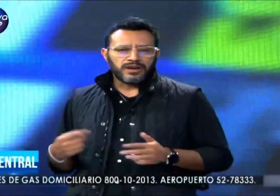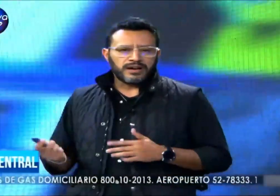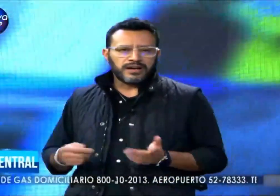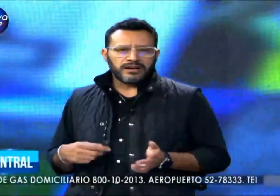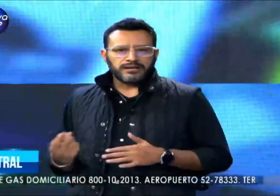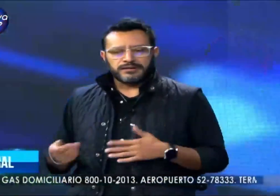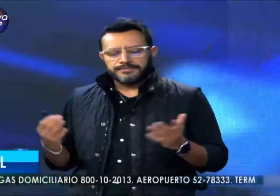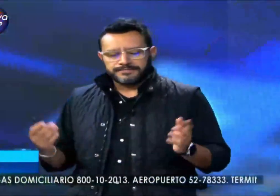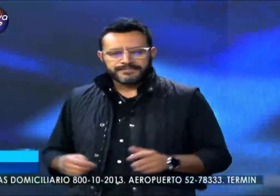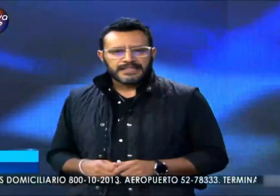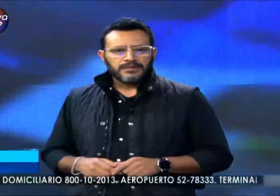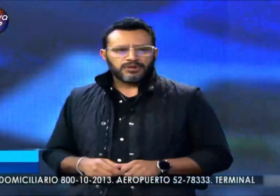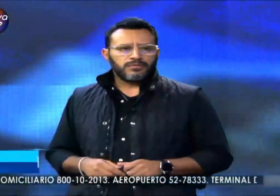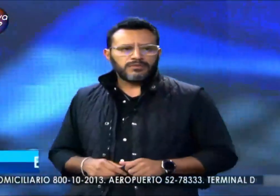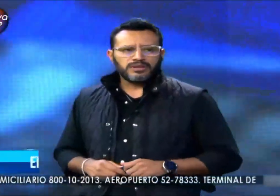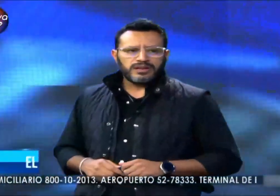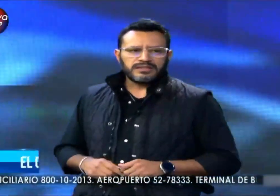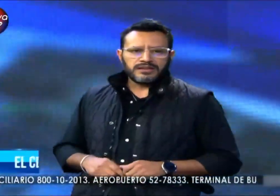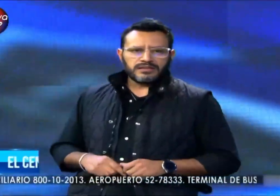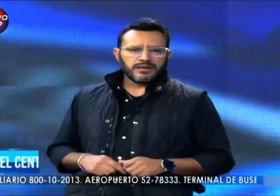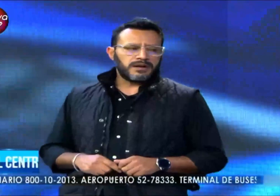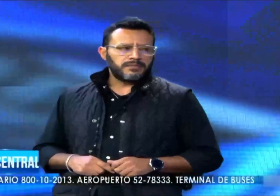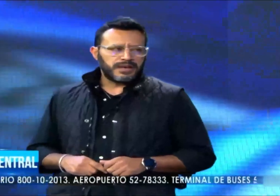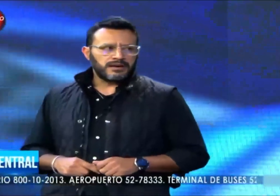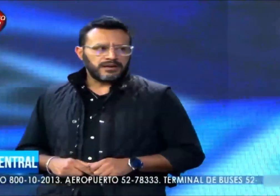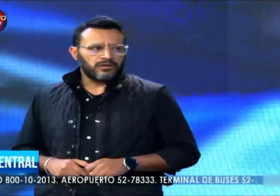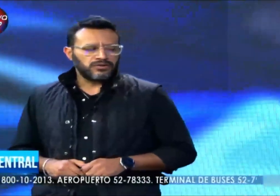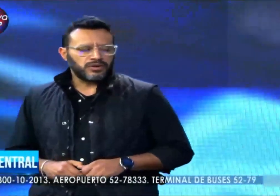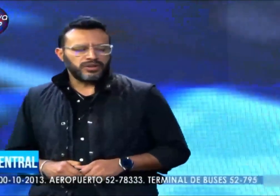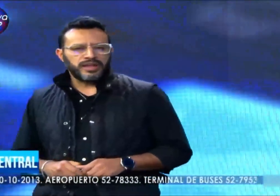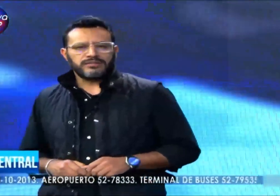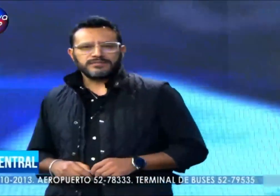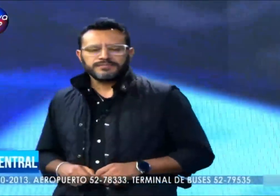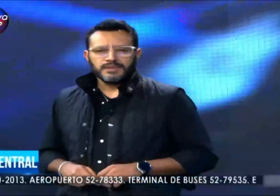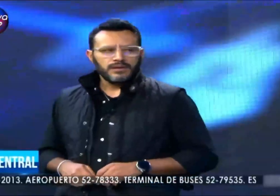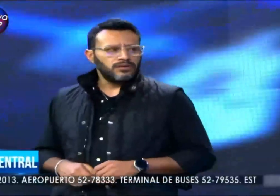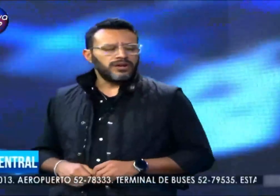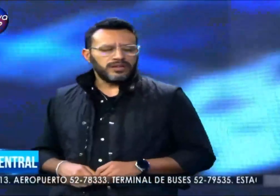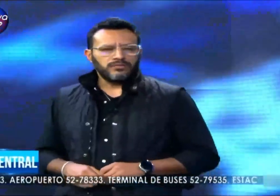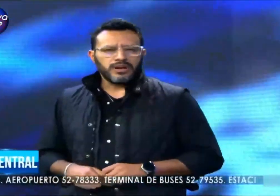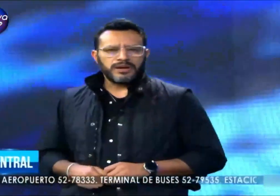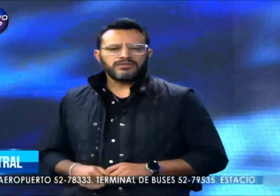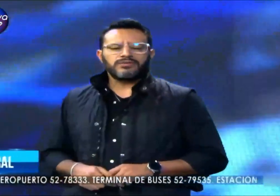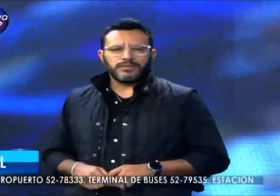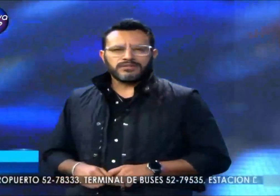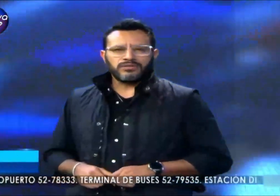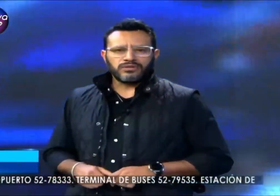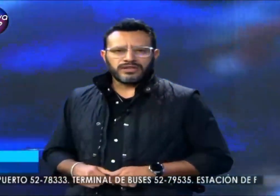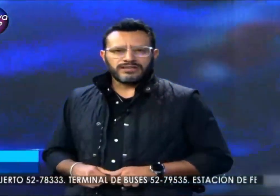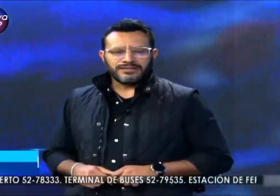van a Ucrania. Bueno, vamos a analizar este tema mañana, gringo, seguro con seguridad. Sí. Muchas gracias. No, a ti, un abrazo a todos, gracias.